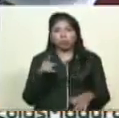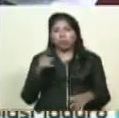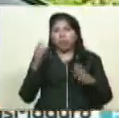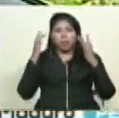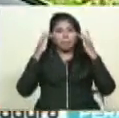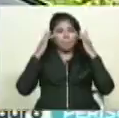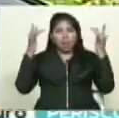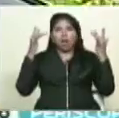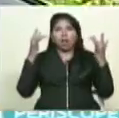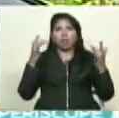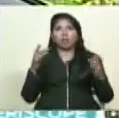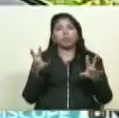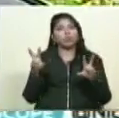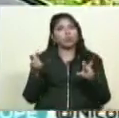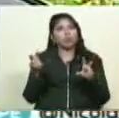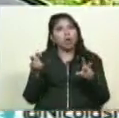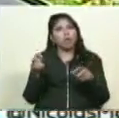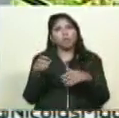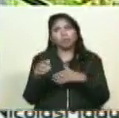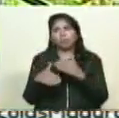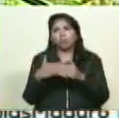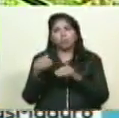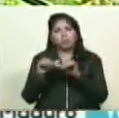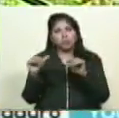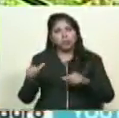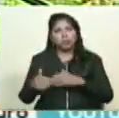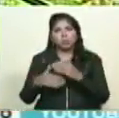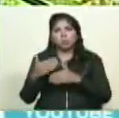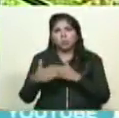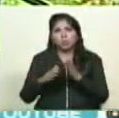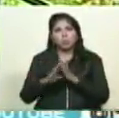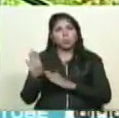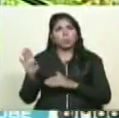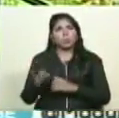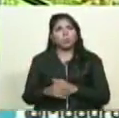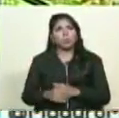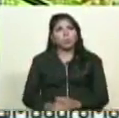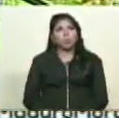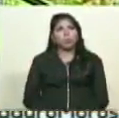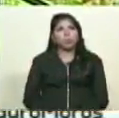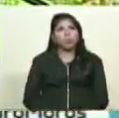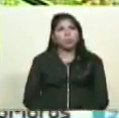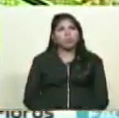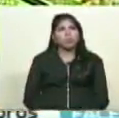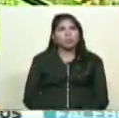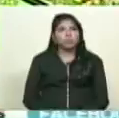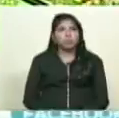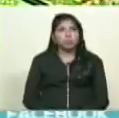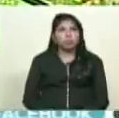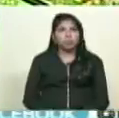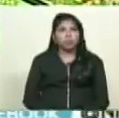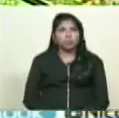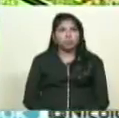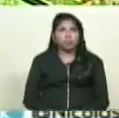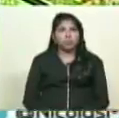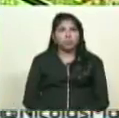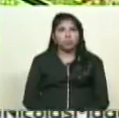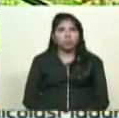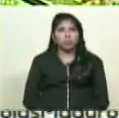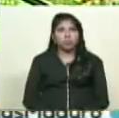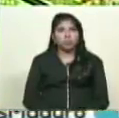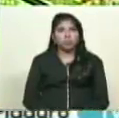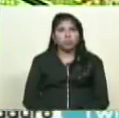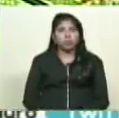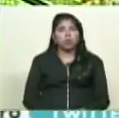construyendo los nuevos sistemas productivos, cómo conviven con los viejos, los nuevos sistemas distributivos